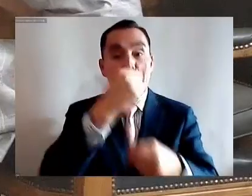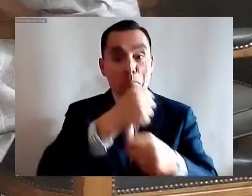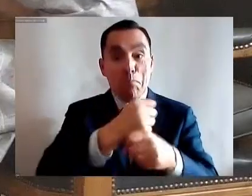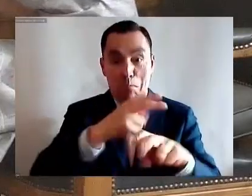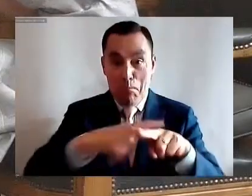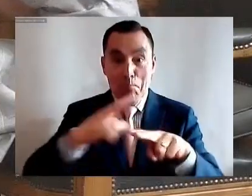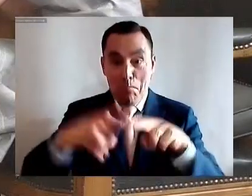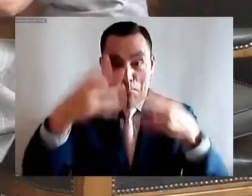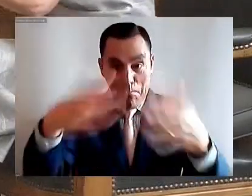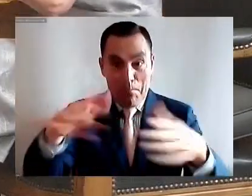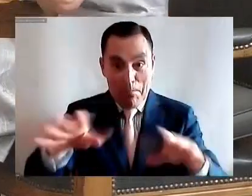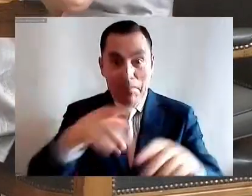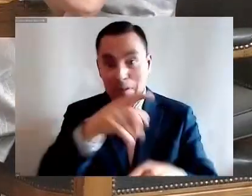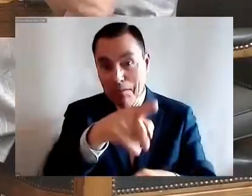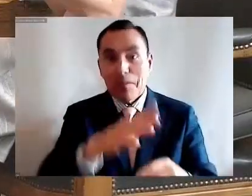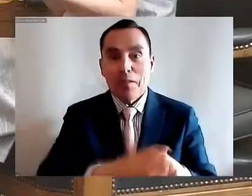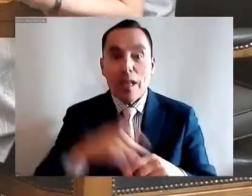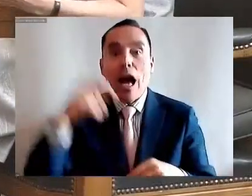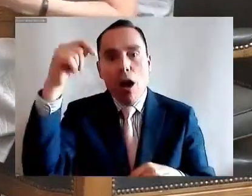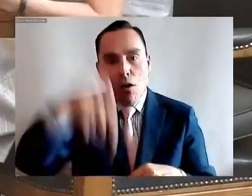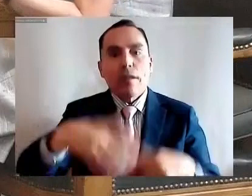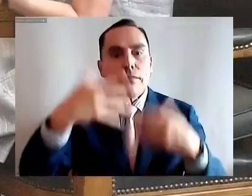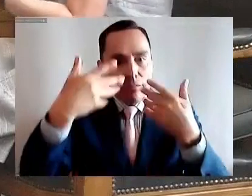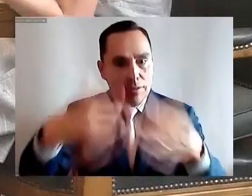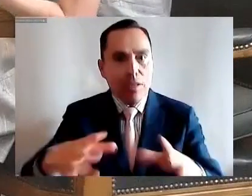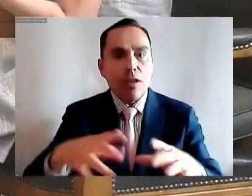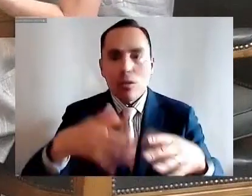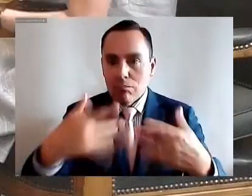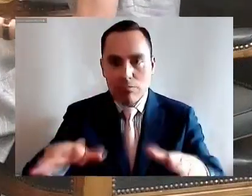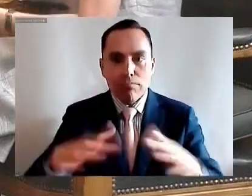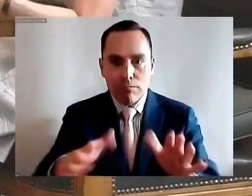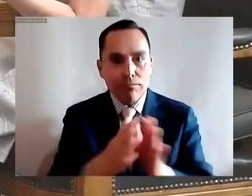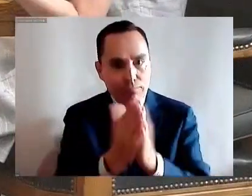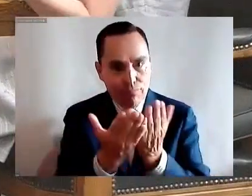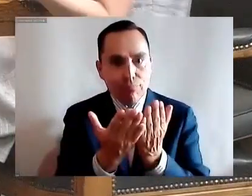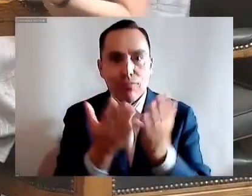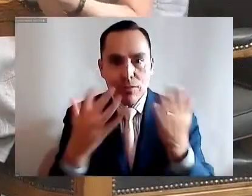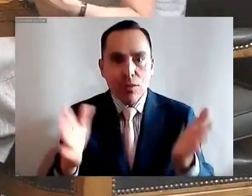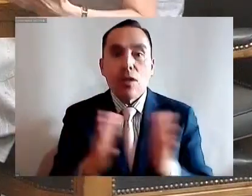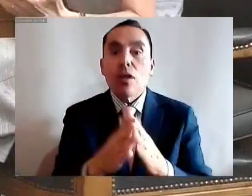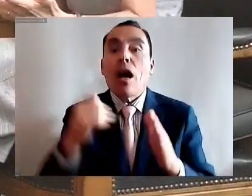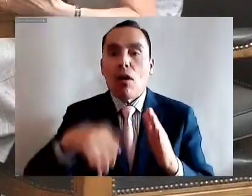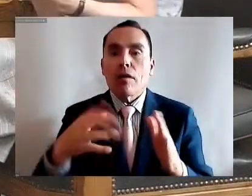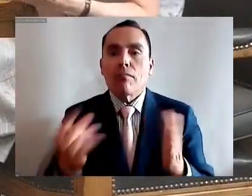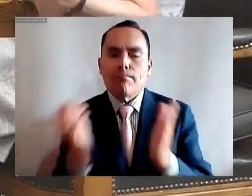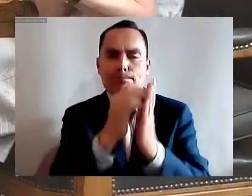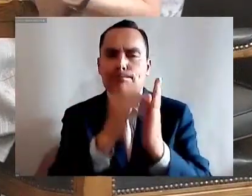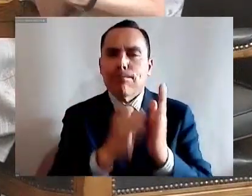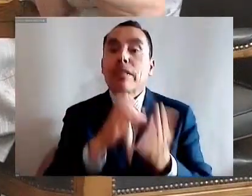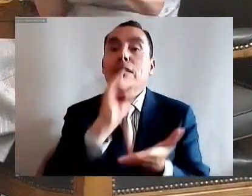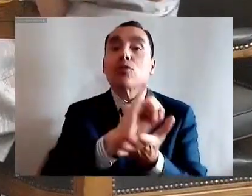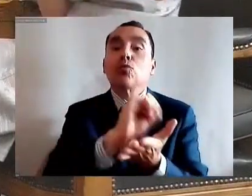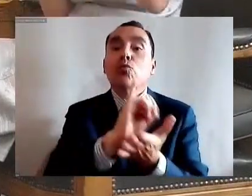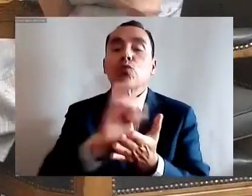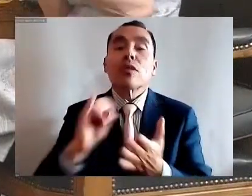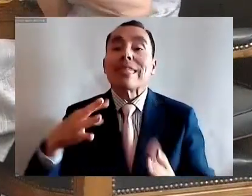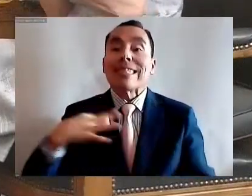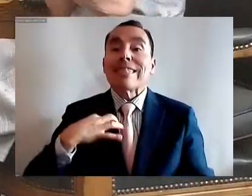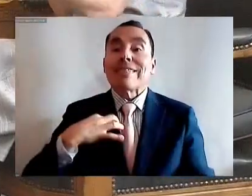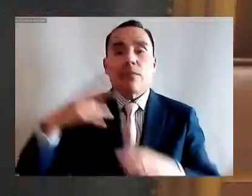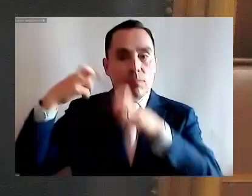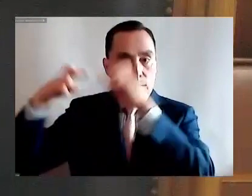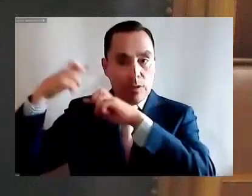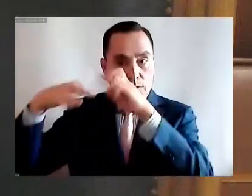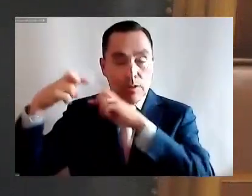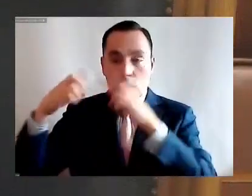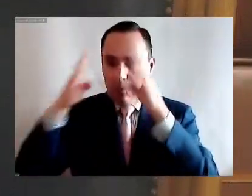a esta altura lo tienen prácticamente listo. Ellas ya hicieron el primer levantamiento de las instituciones del derecho civil patrimonial con esta mirada,